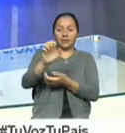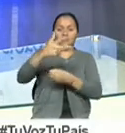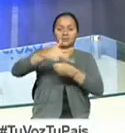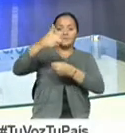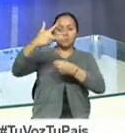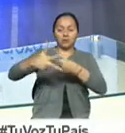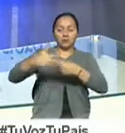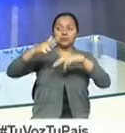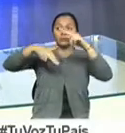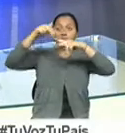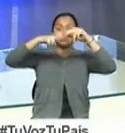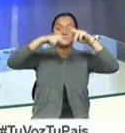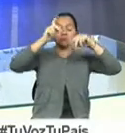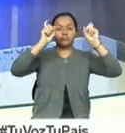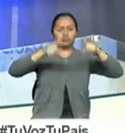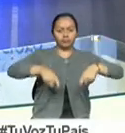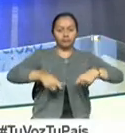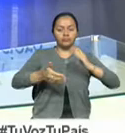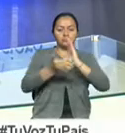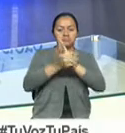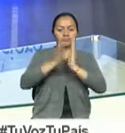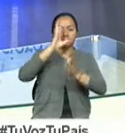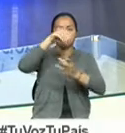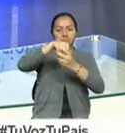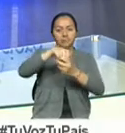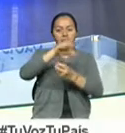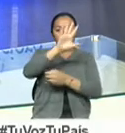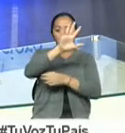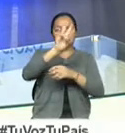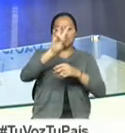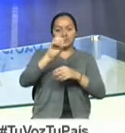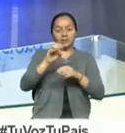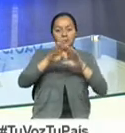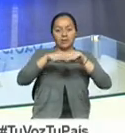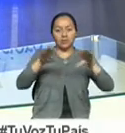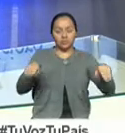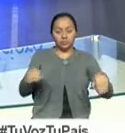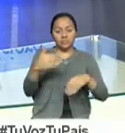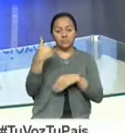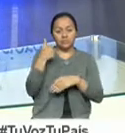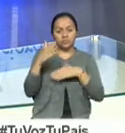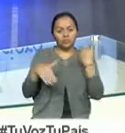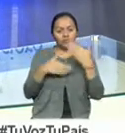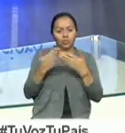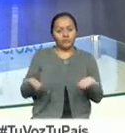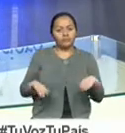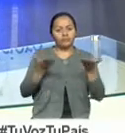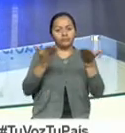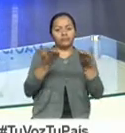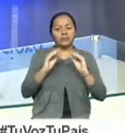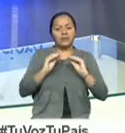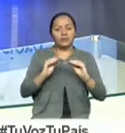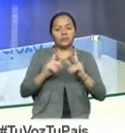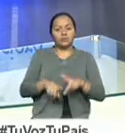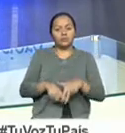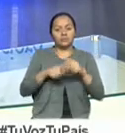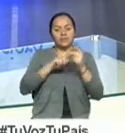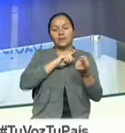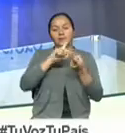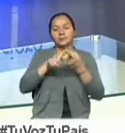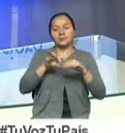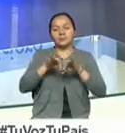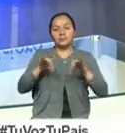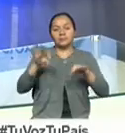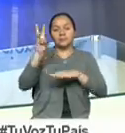Esta infraestructura tiene capacidad de 570 estudiantes y cuenta con ofertas desde educación inicial hasta